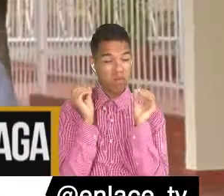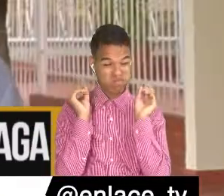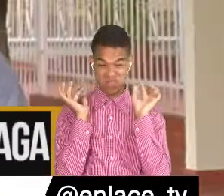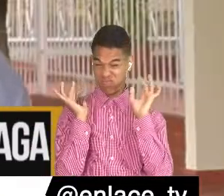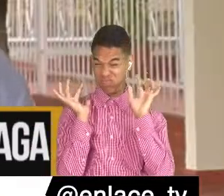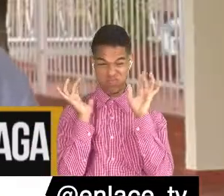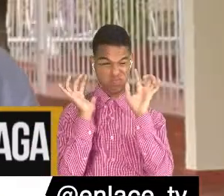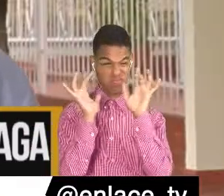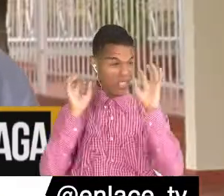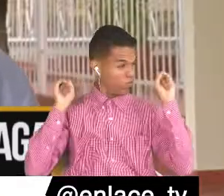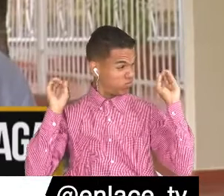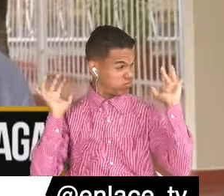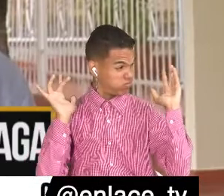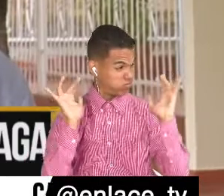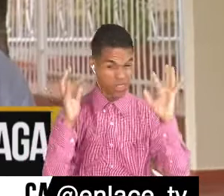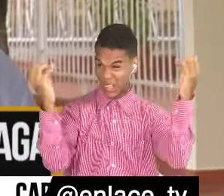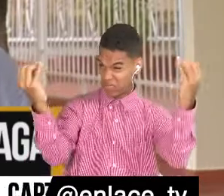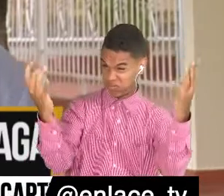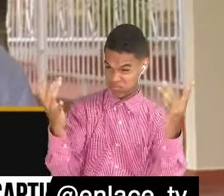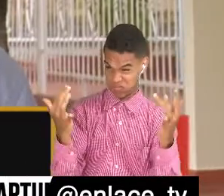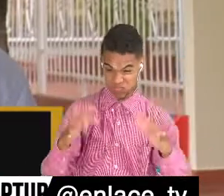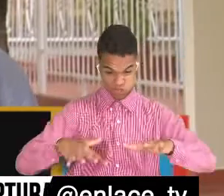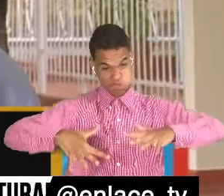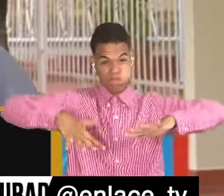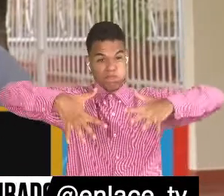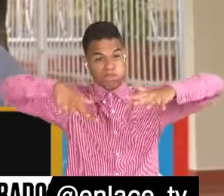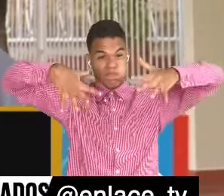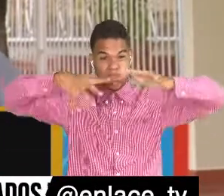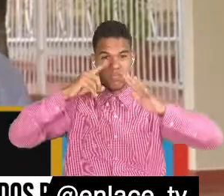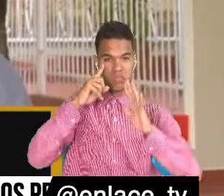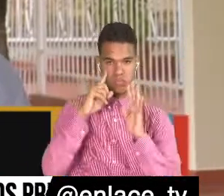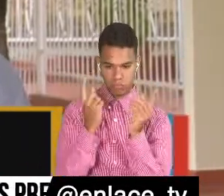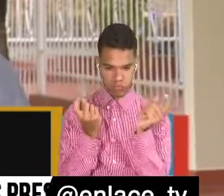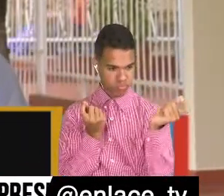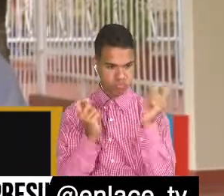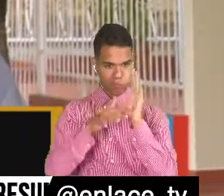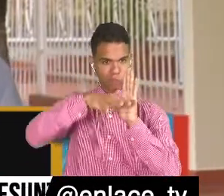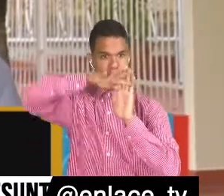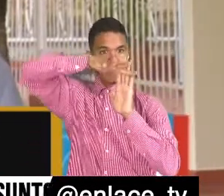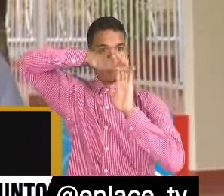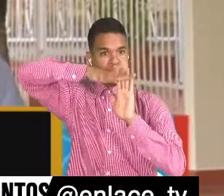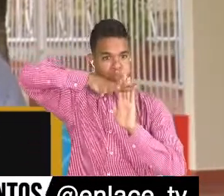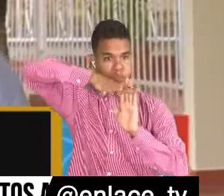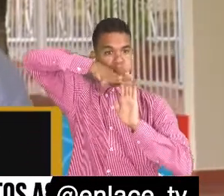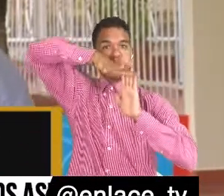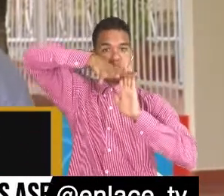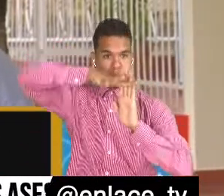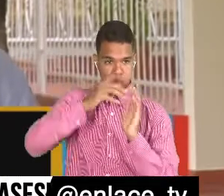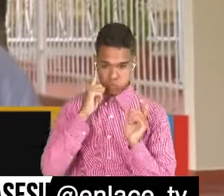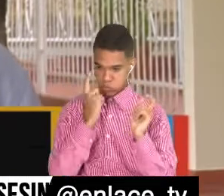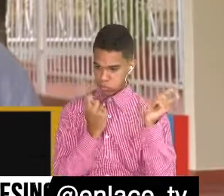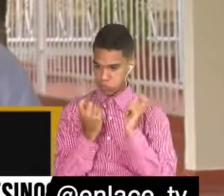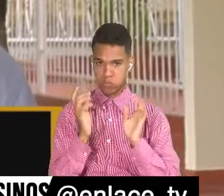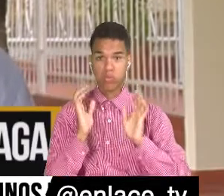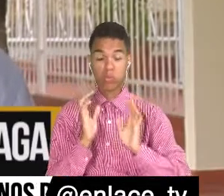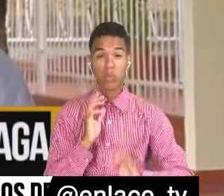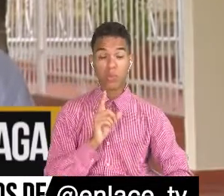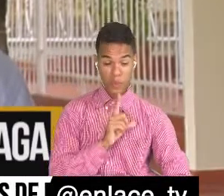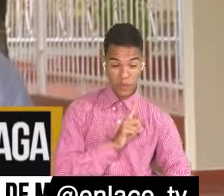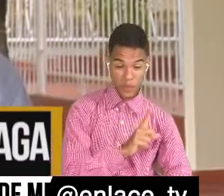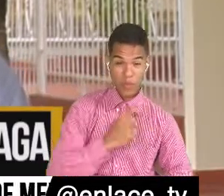para nosotros como sector pesquero, para nosotros como líderes, como pescadores,